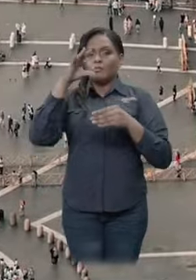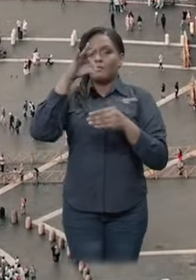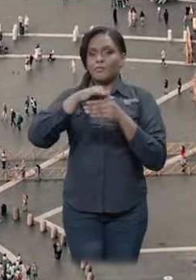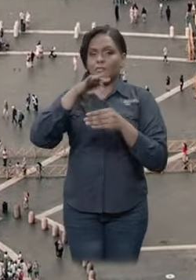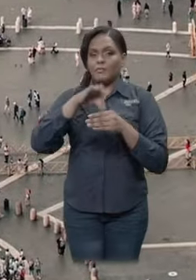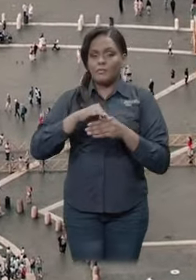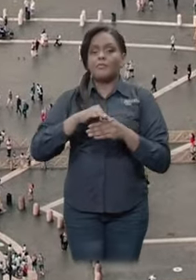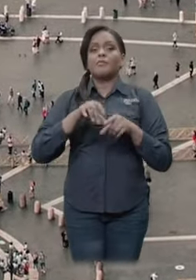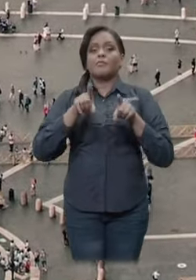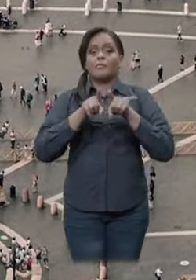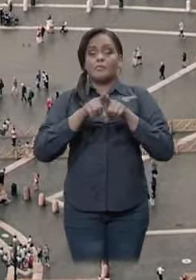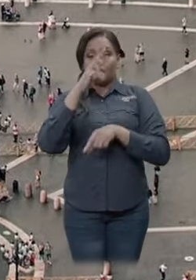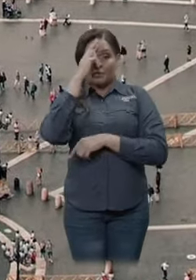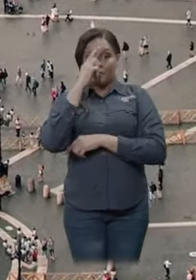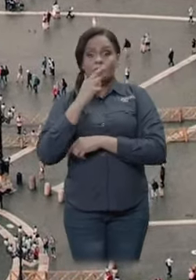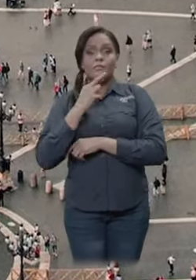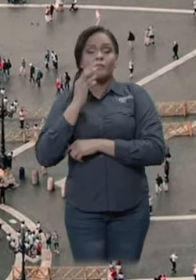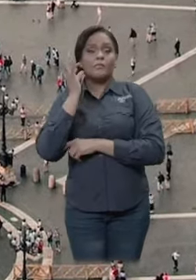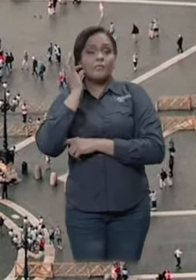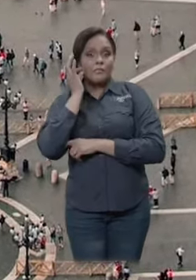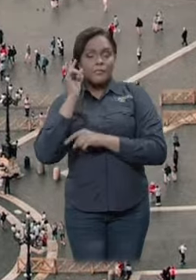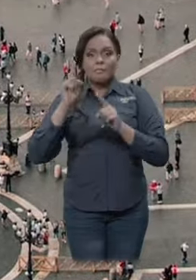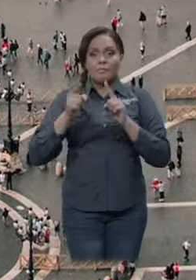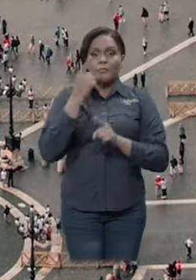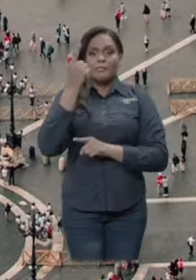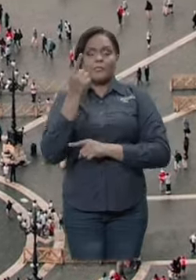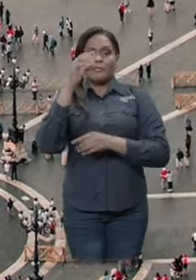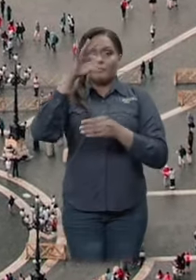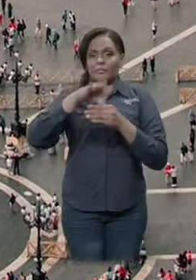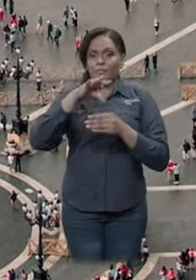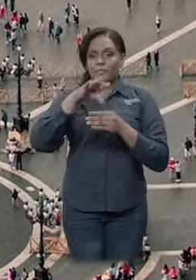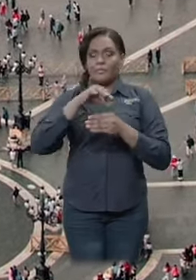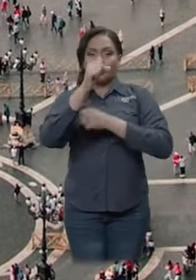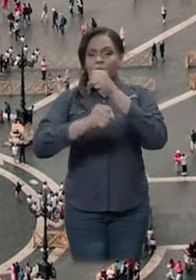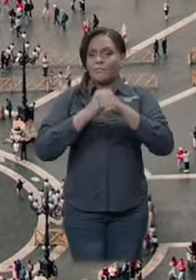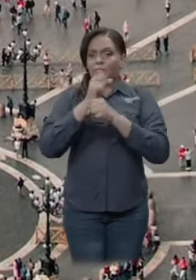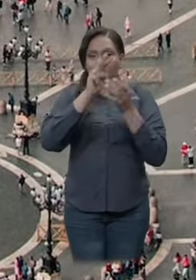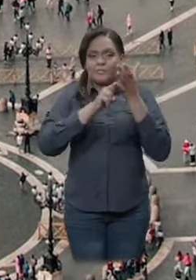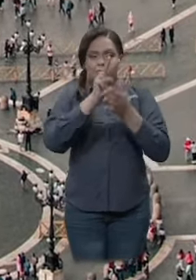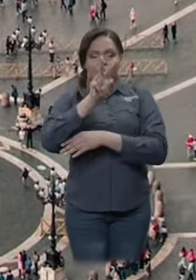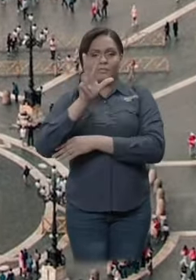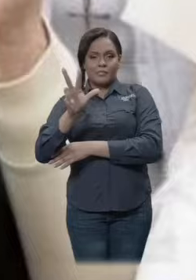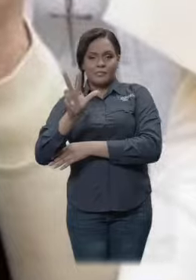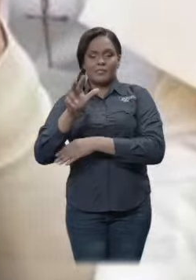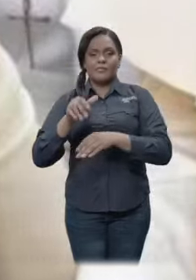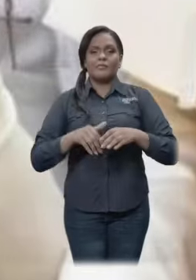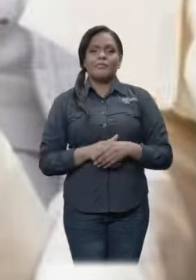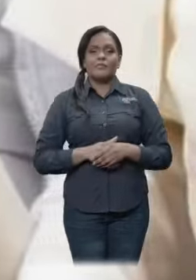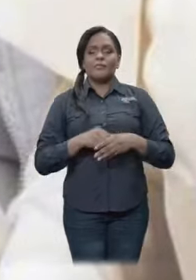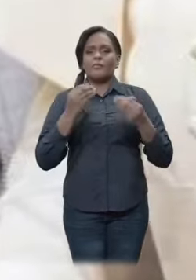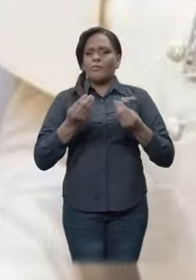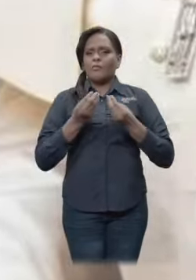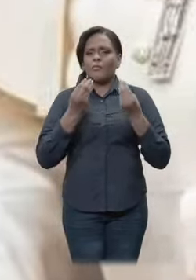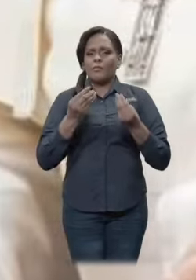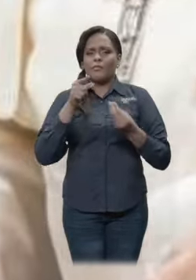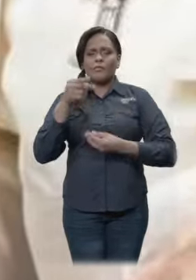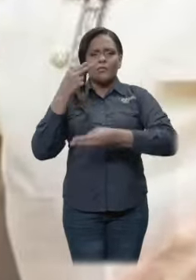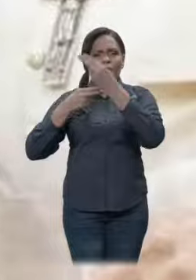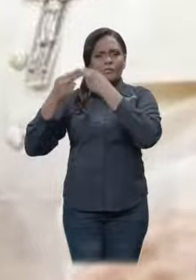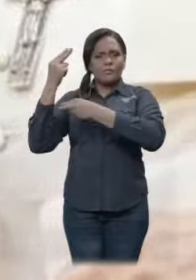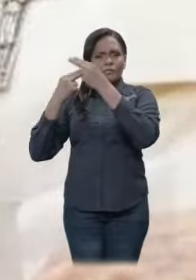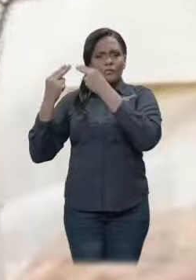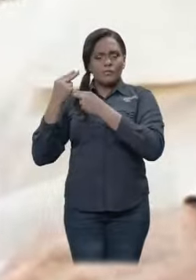Y en el Vaticano, las mujeres votaron por primera vez en el año 2023, cuando en un hecho histórico